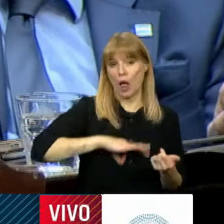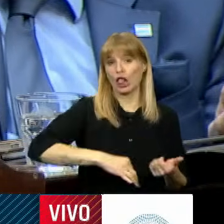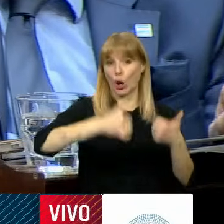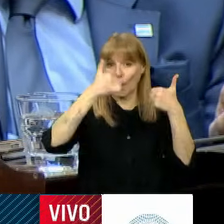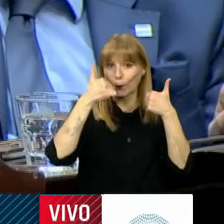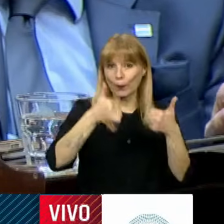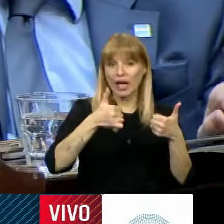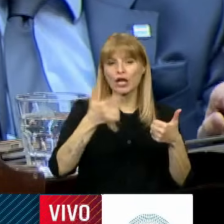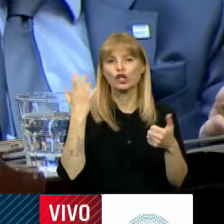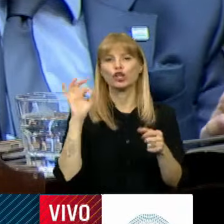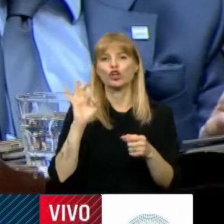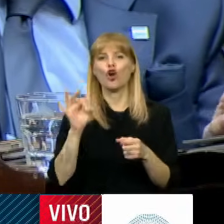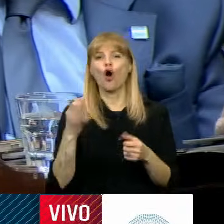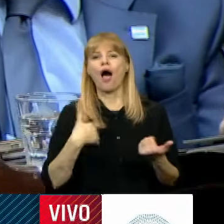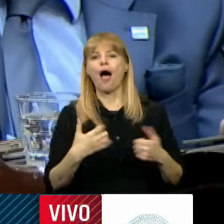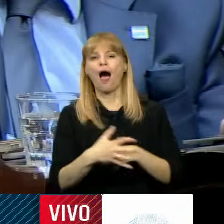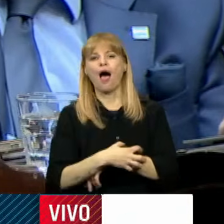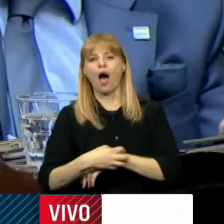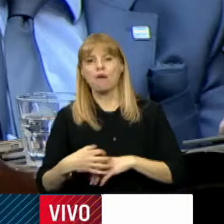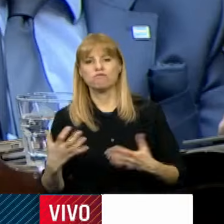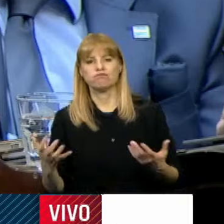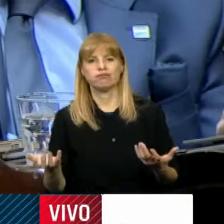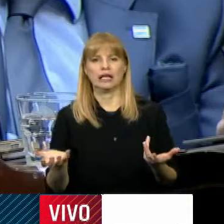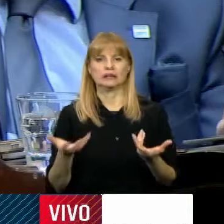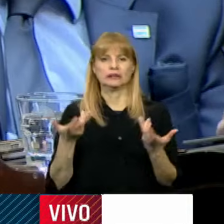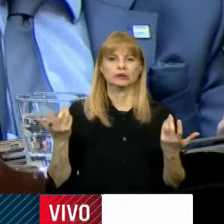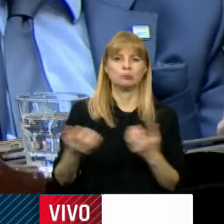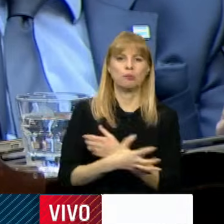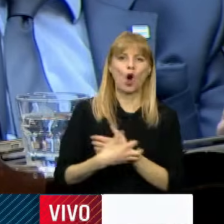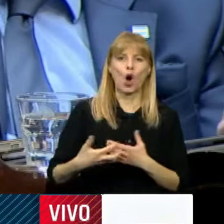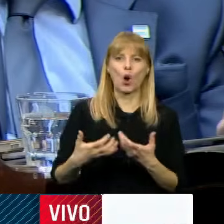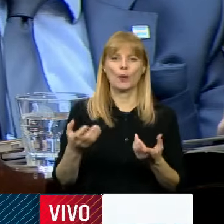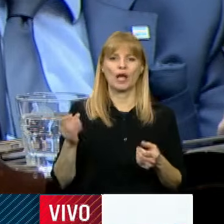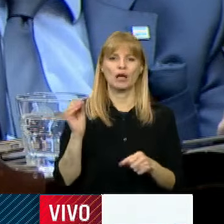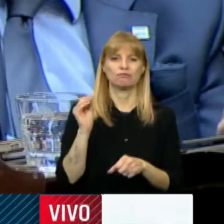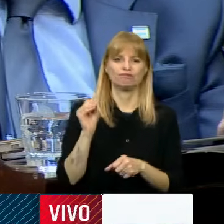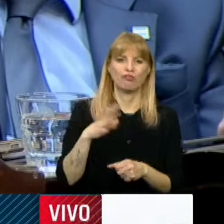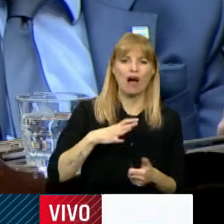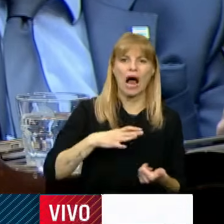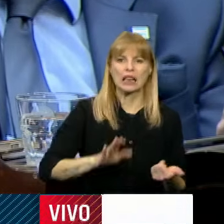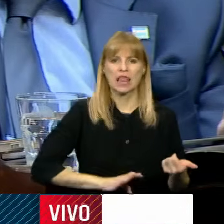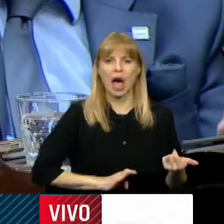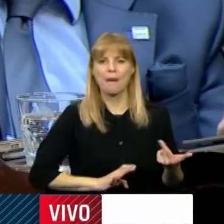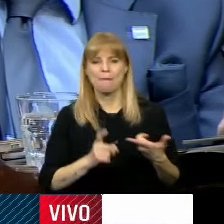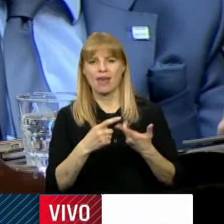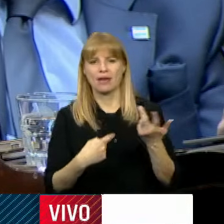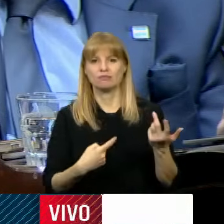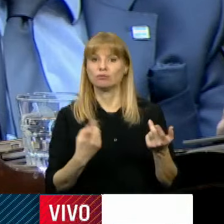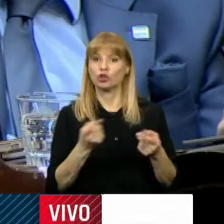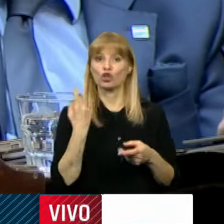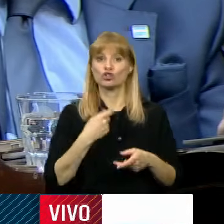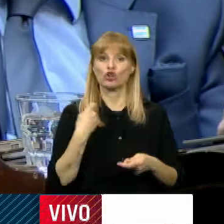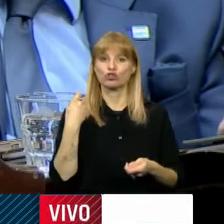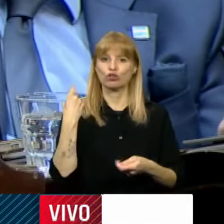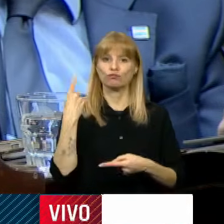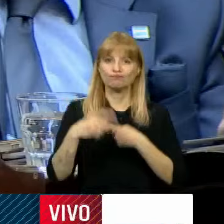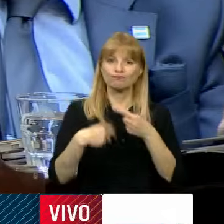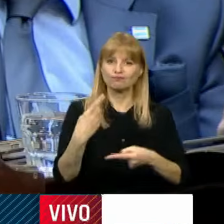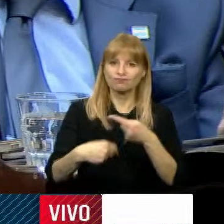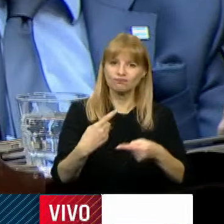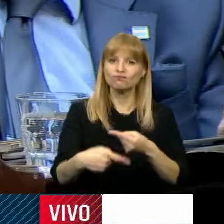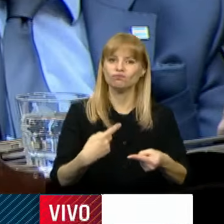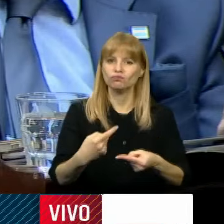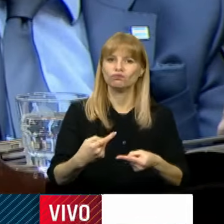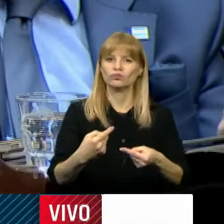que se lo someta a la hambreada que se está sometiendo. Y vamos a seguir adelante a